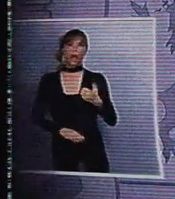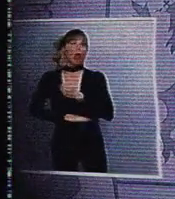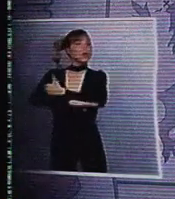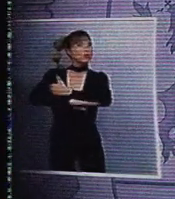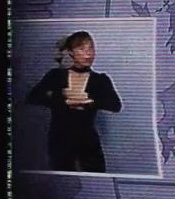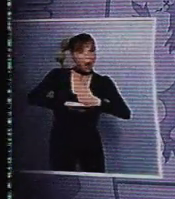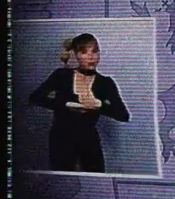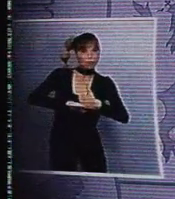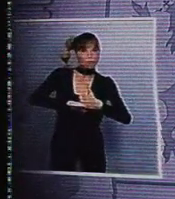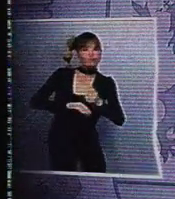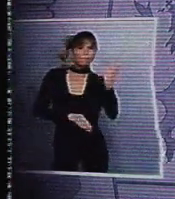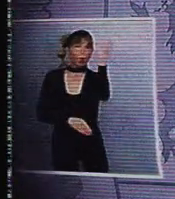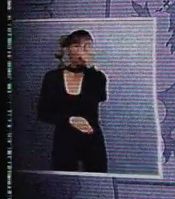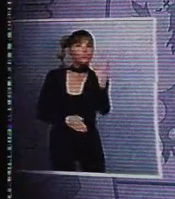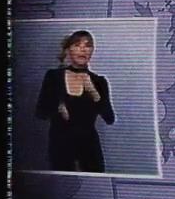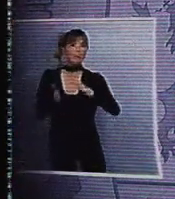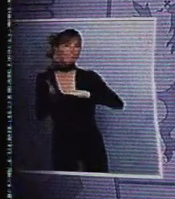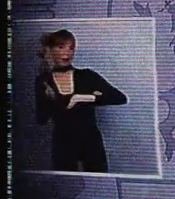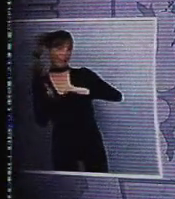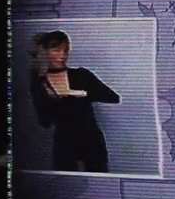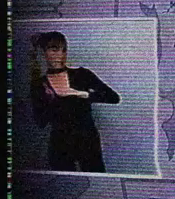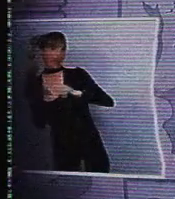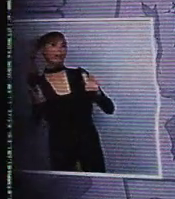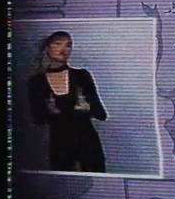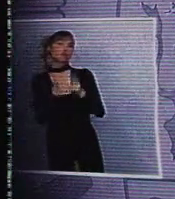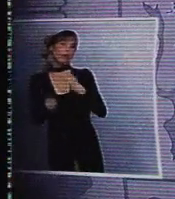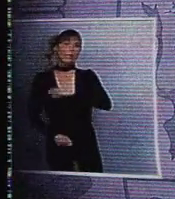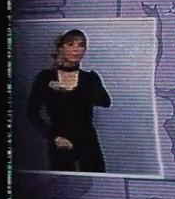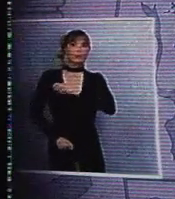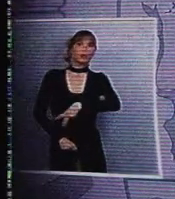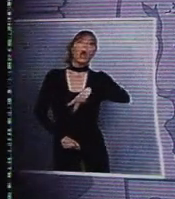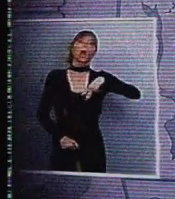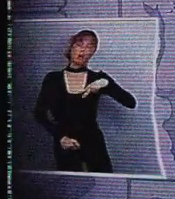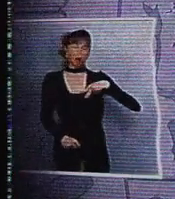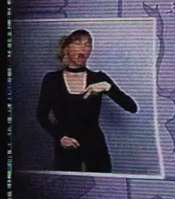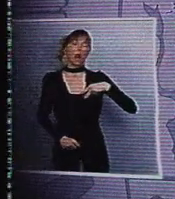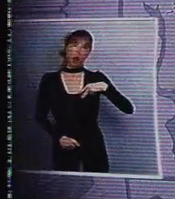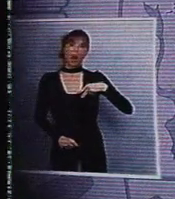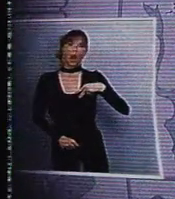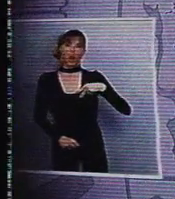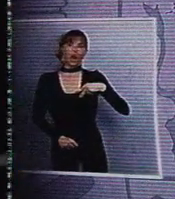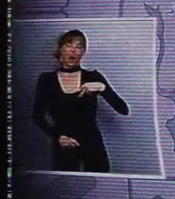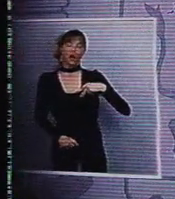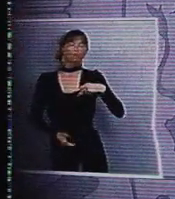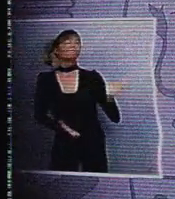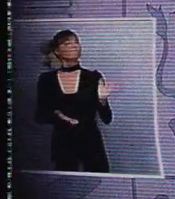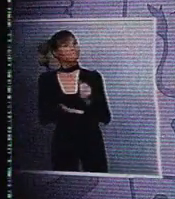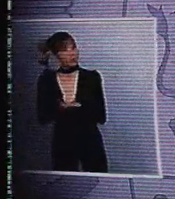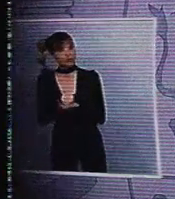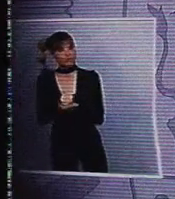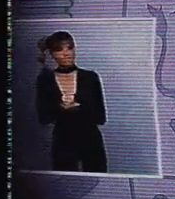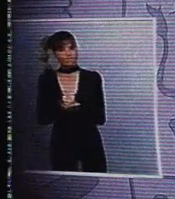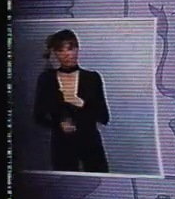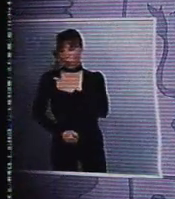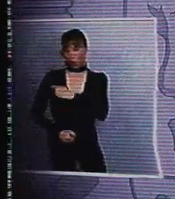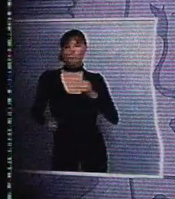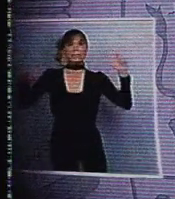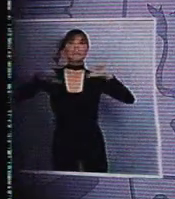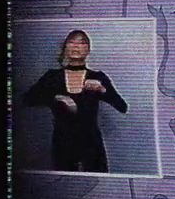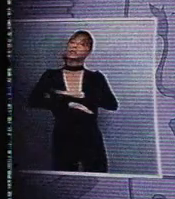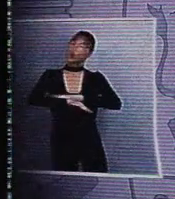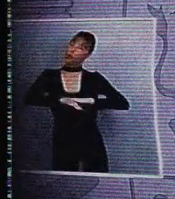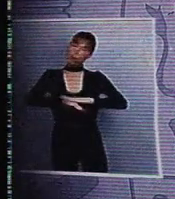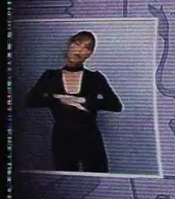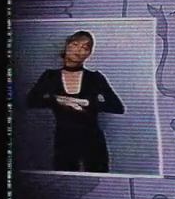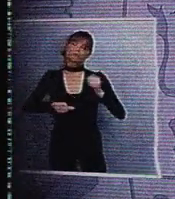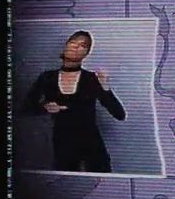seres queridos Pedro Sánchez se presentó como un Salvador climático pero lo que es en realidad es un